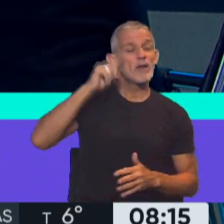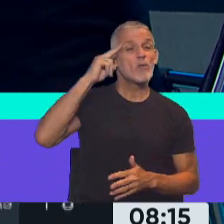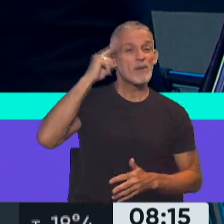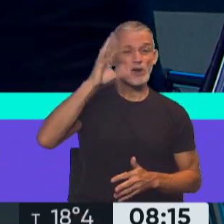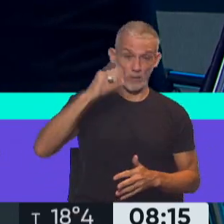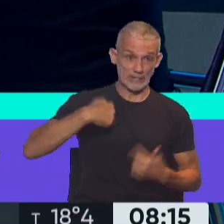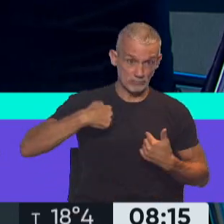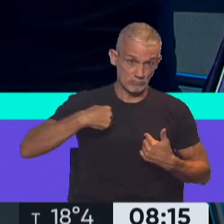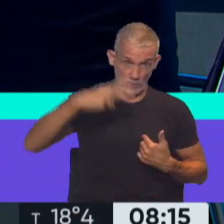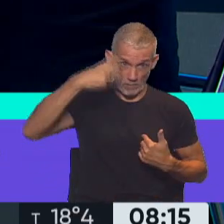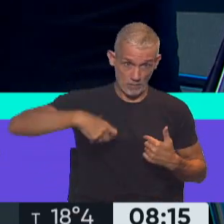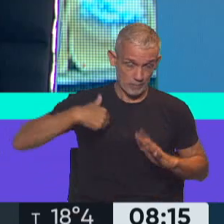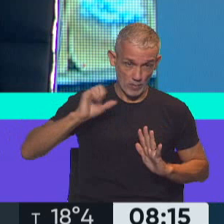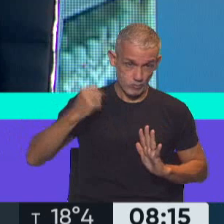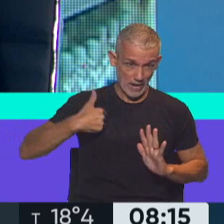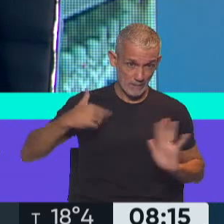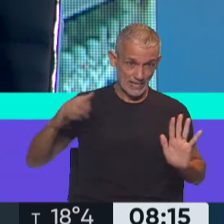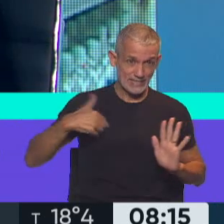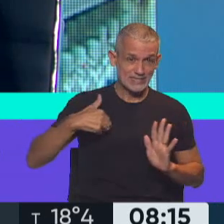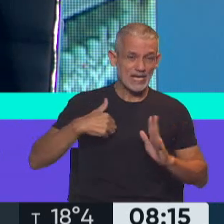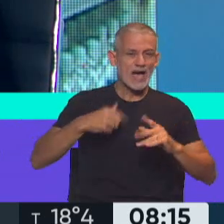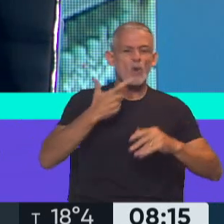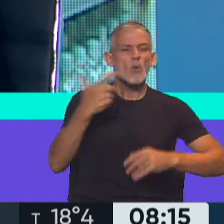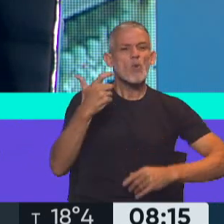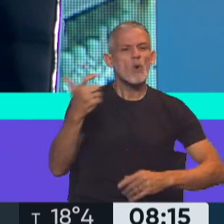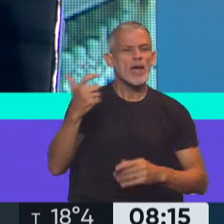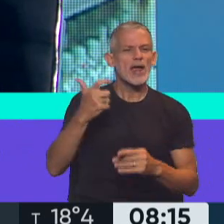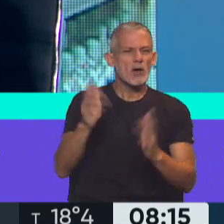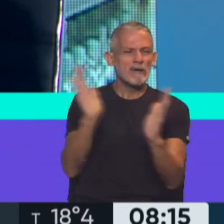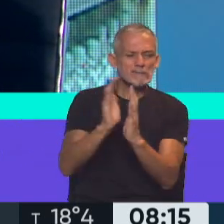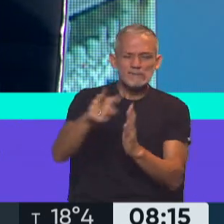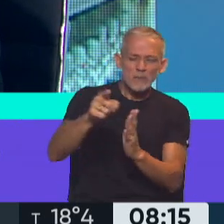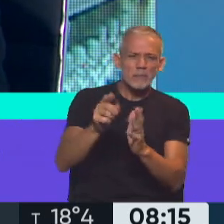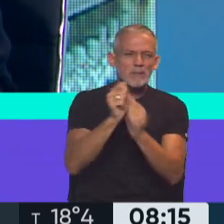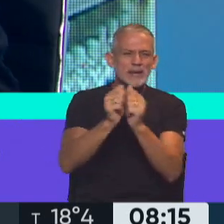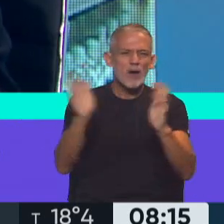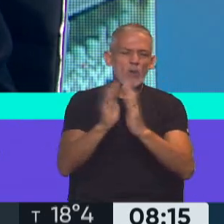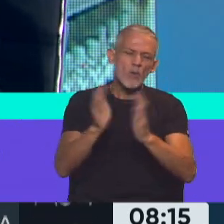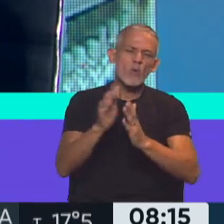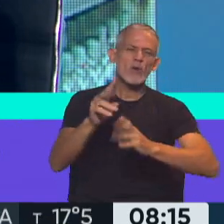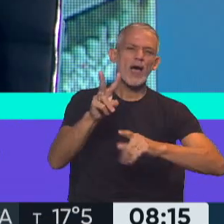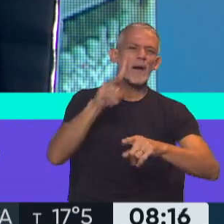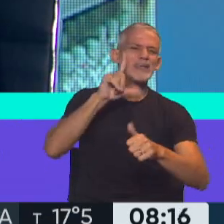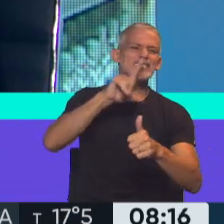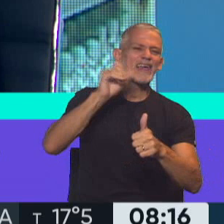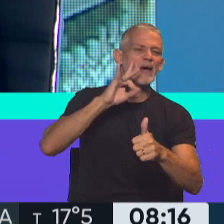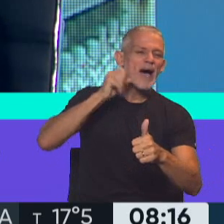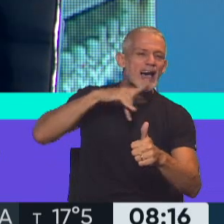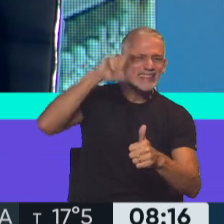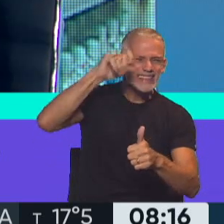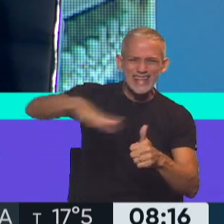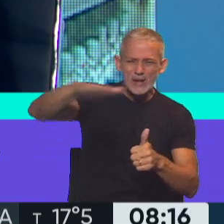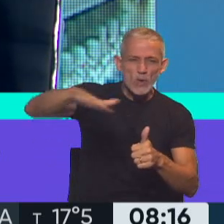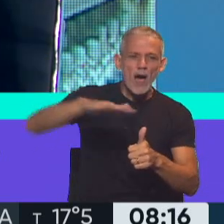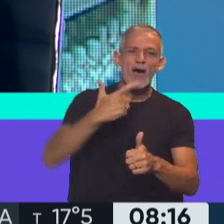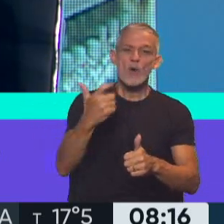mío puntual, cuando las curtiembres, las pequeñas curtiembres de Villa Diamante, de cada uno de los lugares donde estaba, las